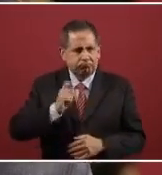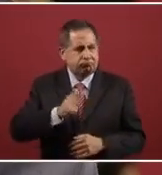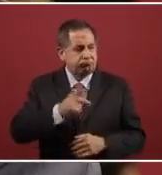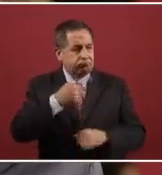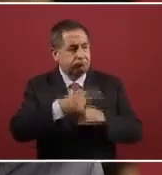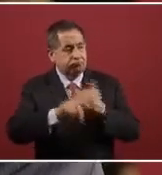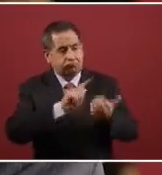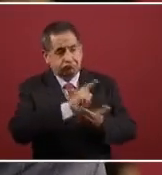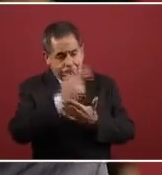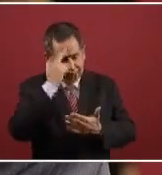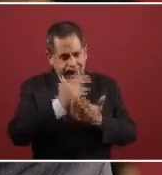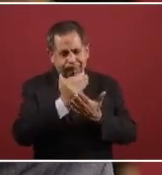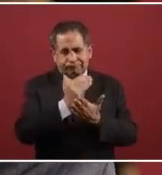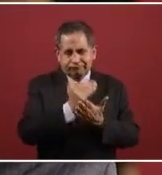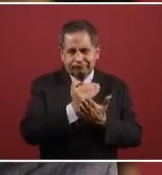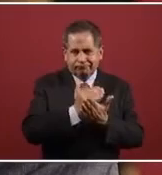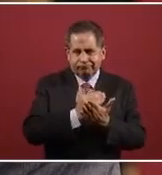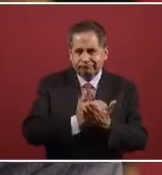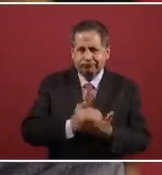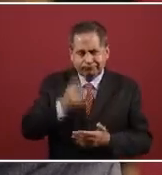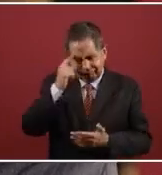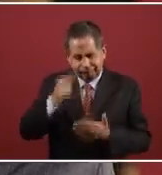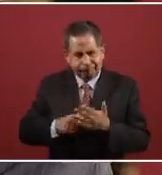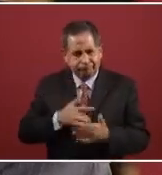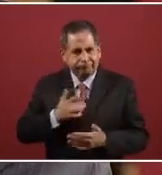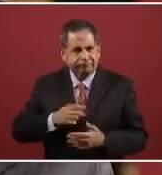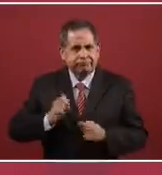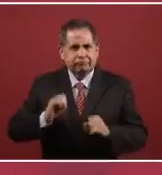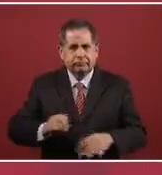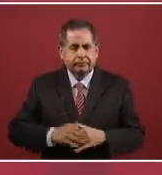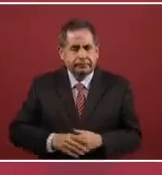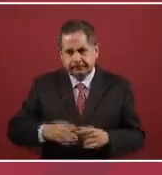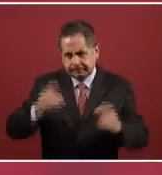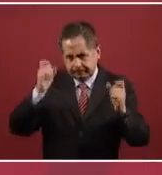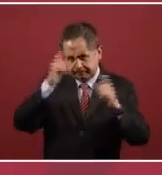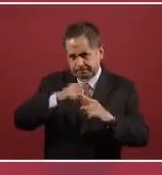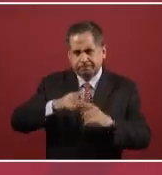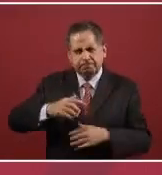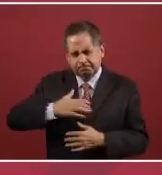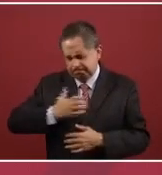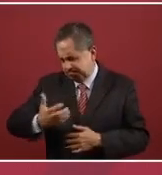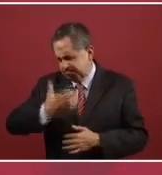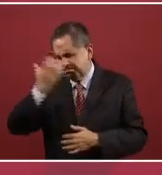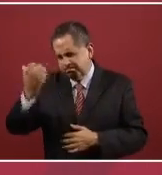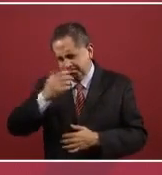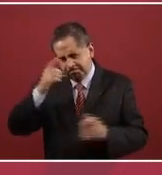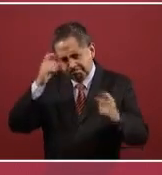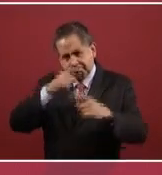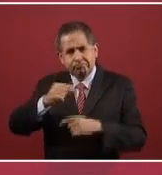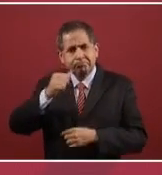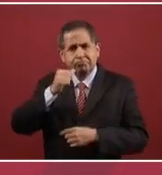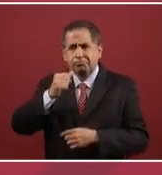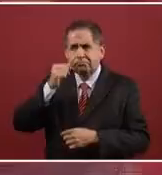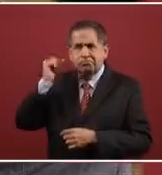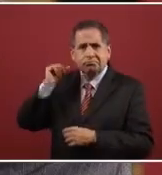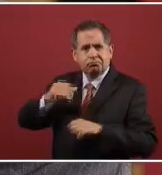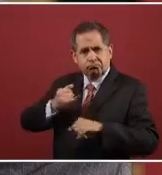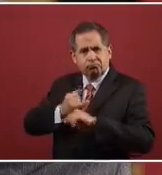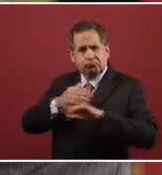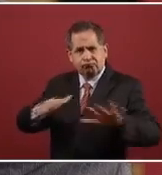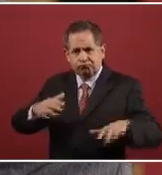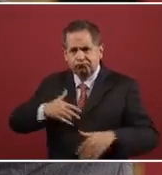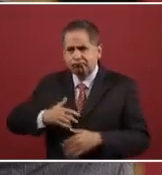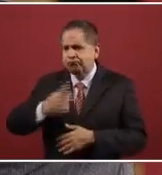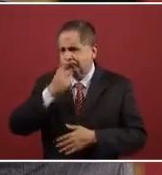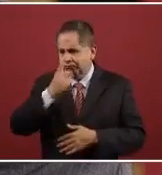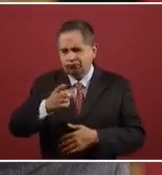incidencia delictiva. Es un desafío y estoy acostumbrado, lo dije en el informe,